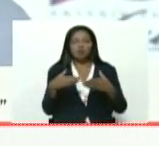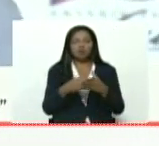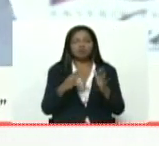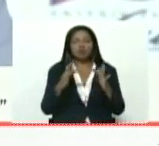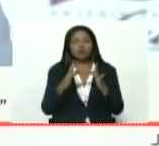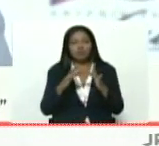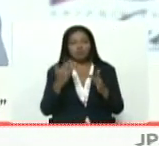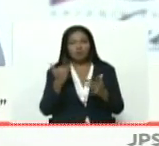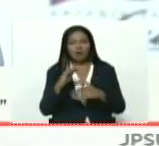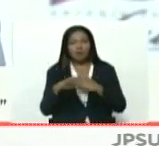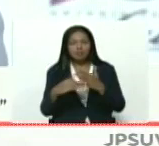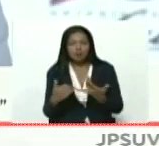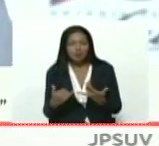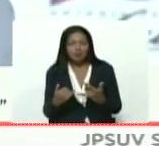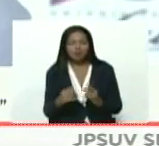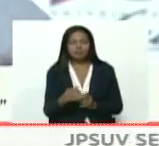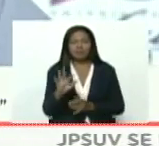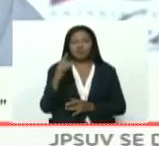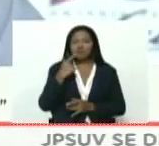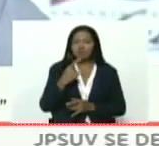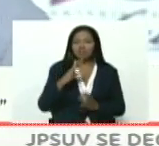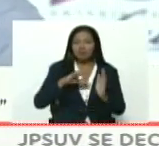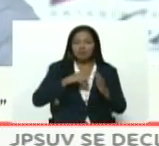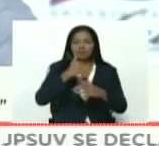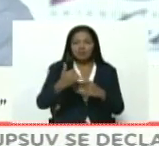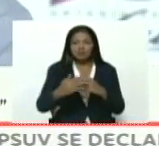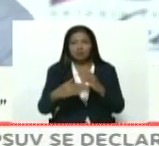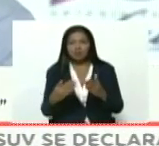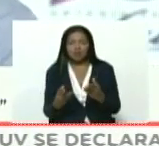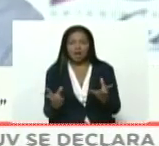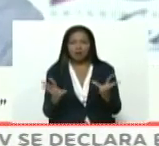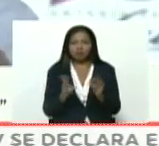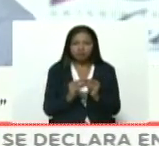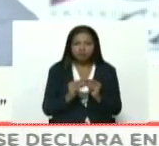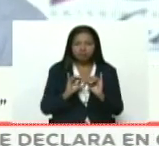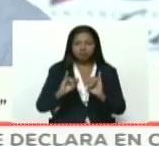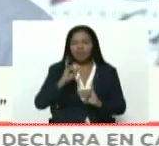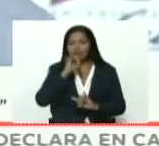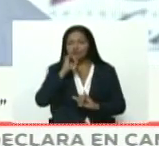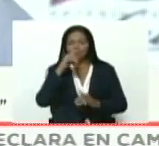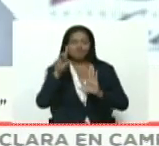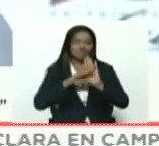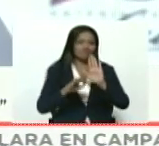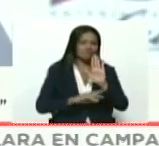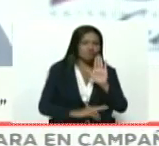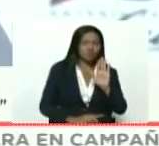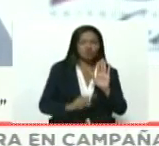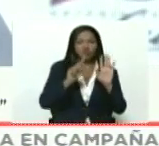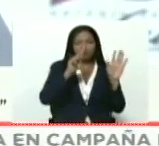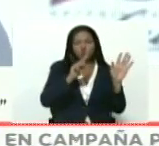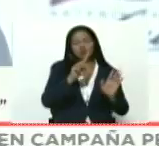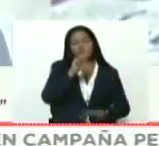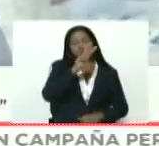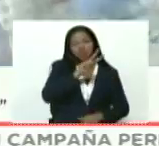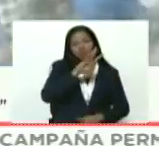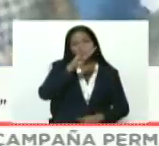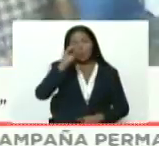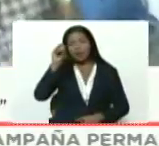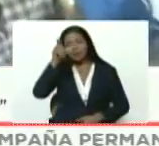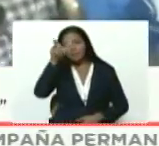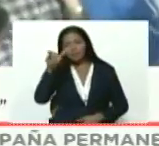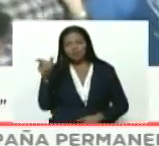contacto, que según la planificación que teníamos, ya la adaptamos a su instrucción, nos permitiría tener 240 compañeros